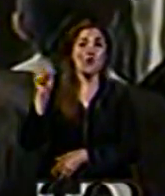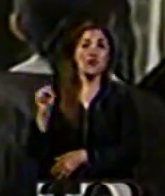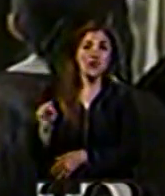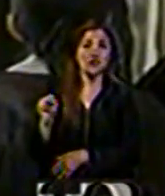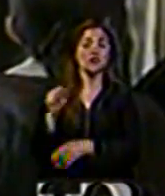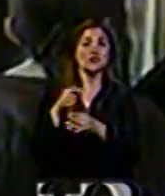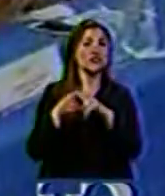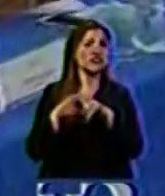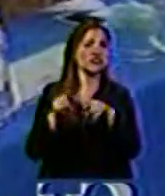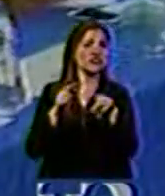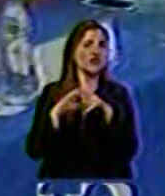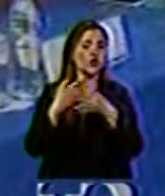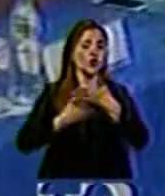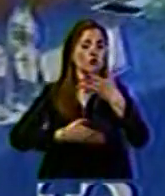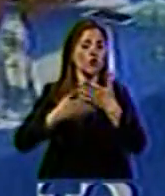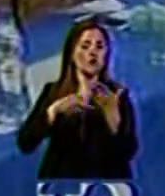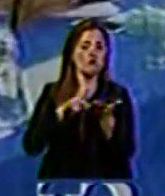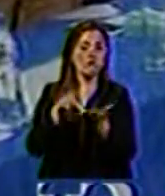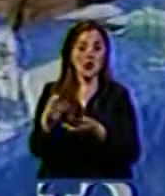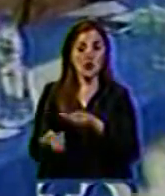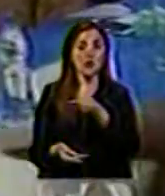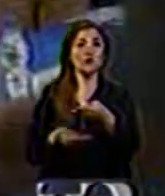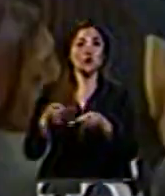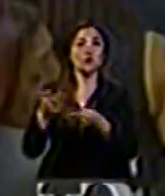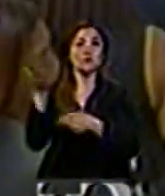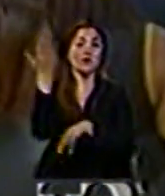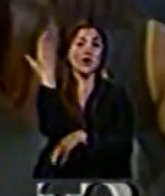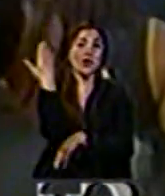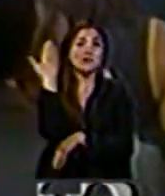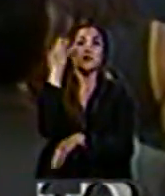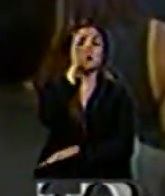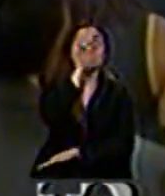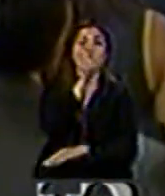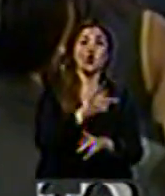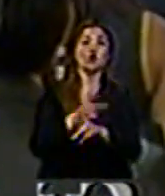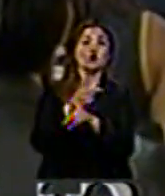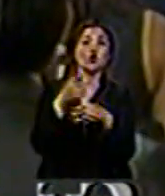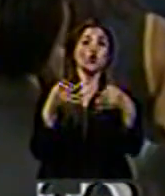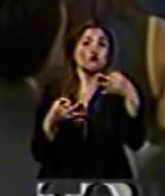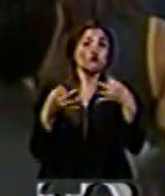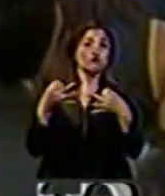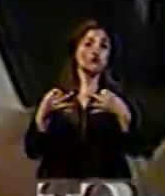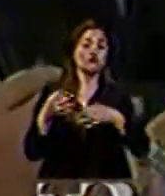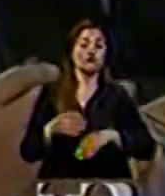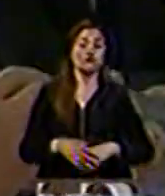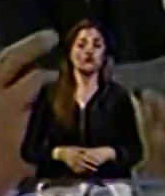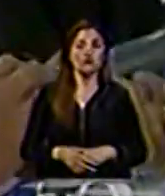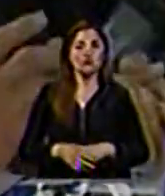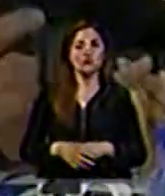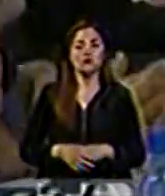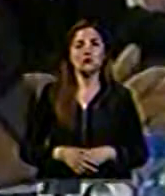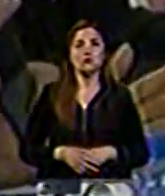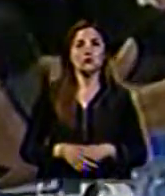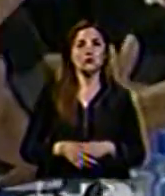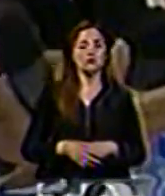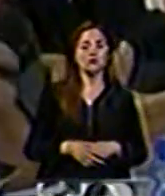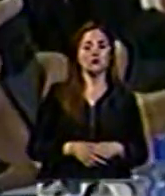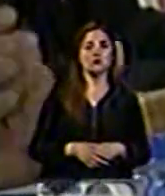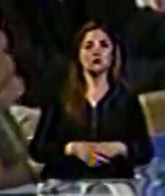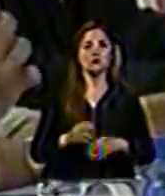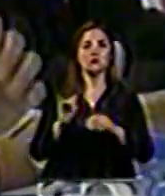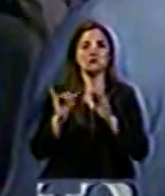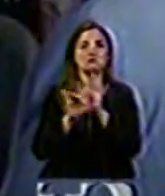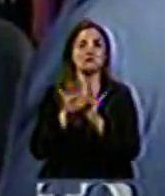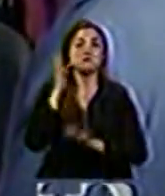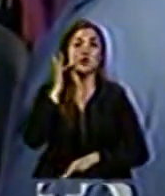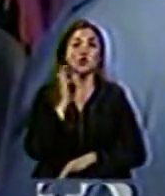de documentación sobre pagos y negocios detectados en la administración del anterior Consejo de la Judicatura. El común denominador,